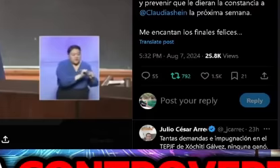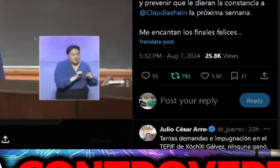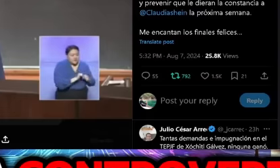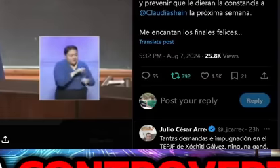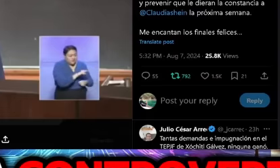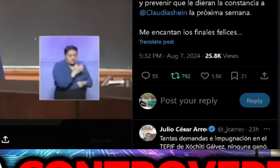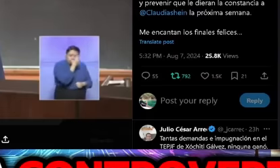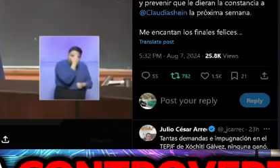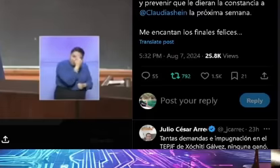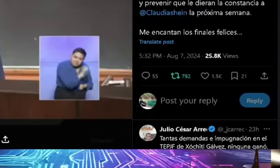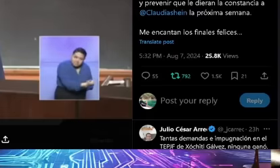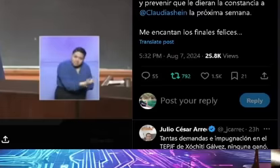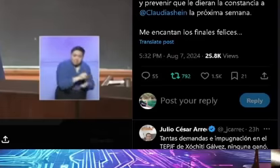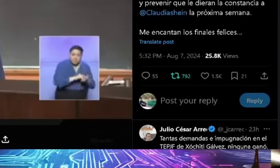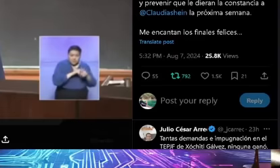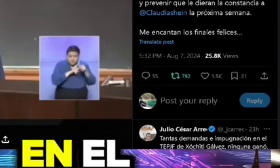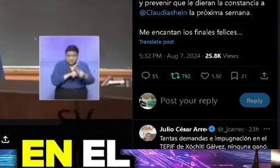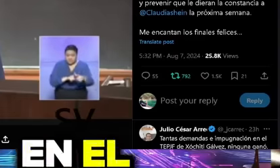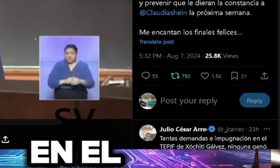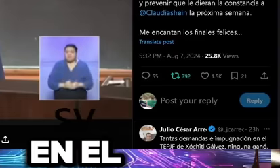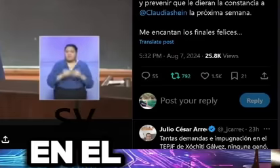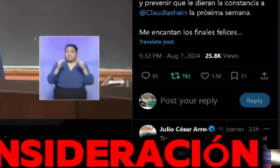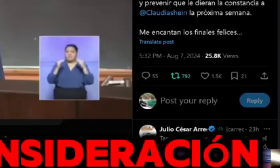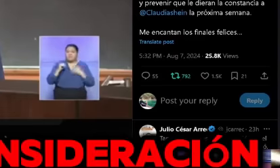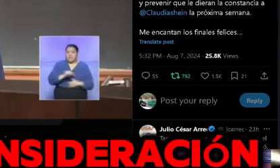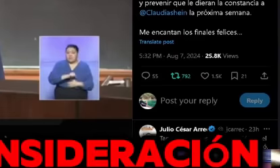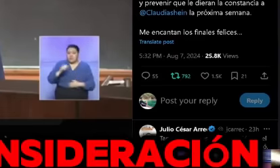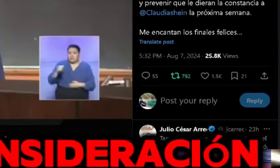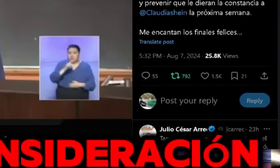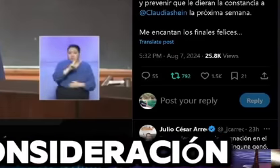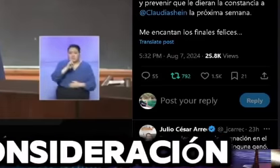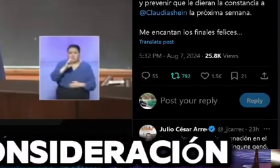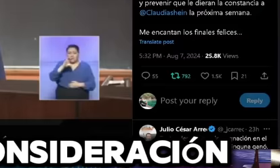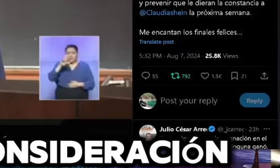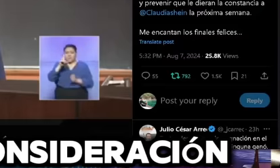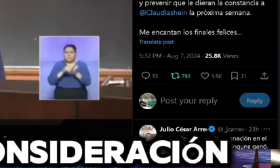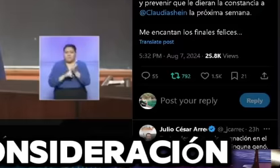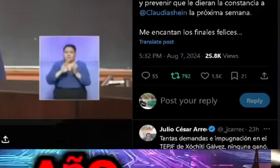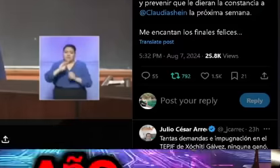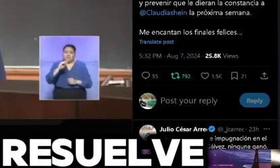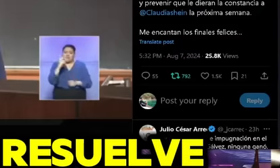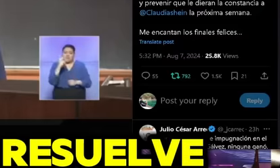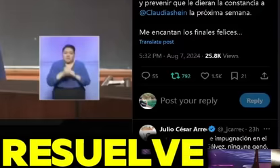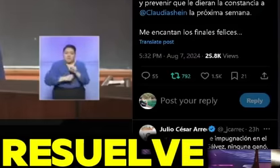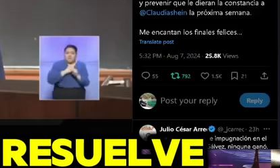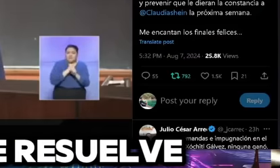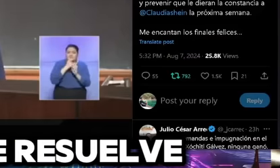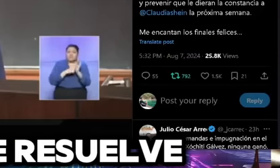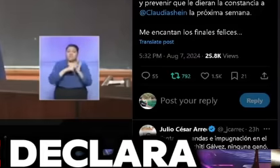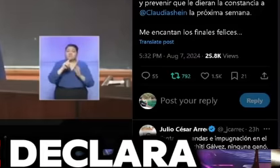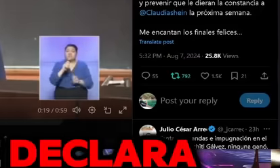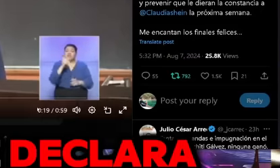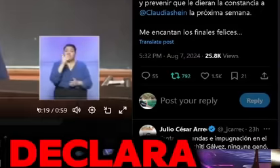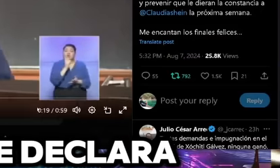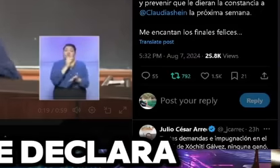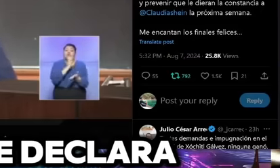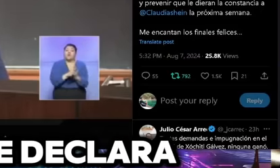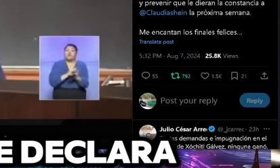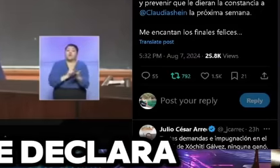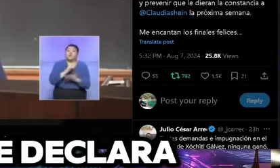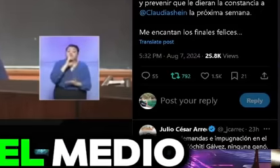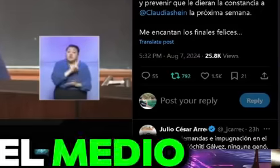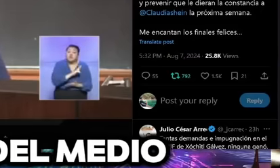sentencia controvertida. En el recurso de reconsideración 1092 de este año, se resuelve único, se declara